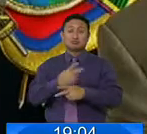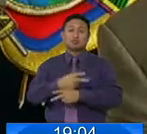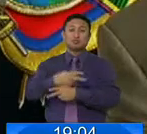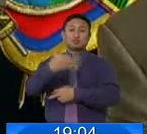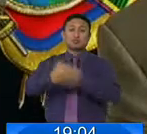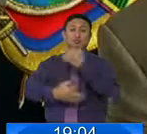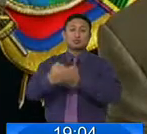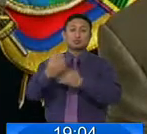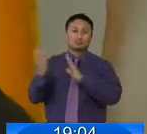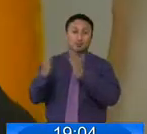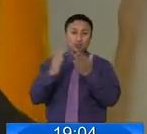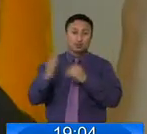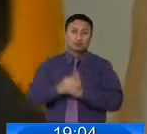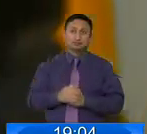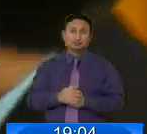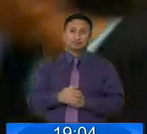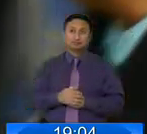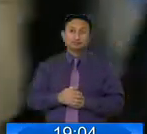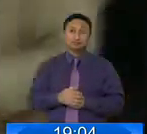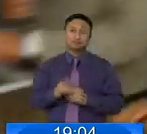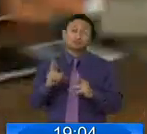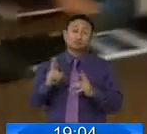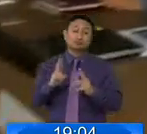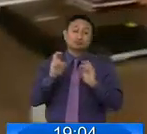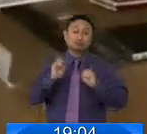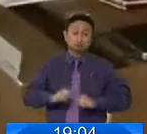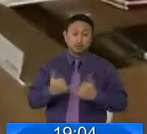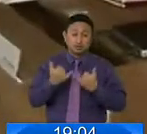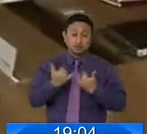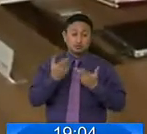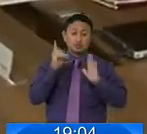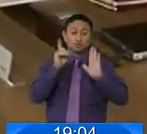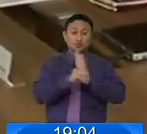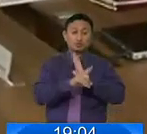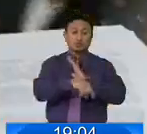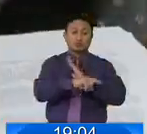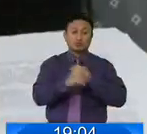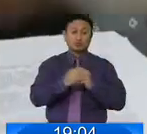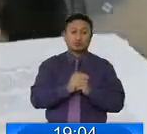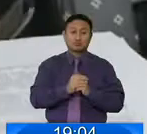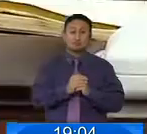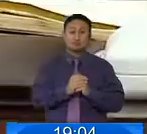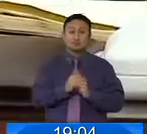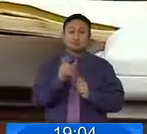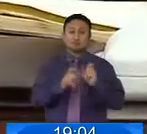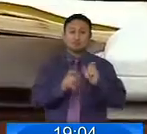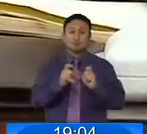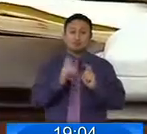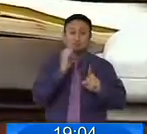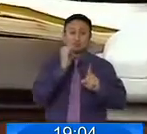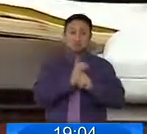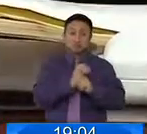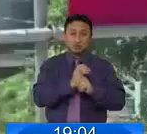Judicatura Transitorio. Y dicen esperan que sus denuncias no se queden en el escarnio público de la década